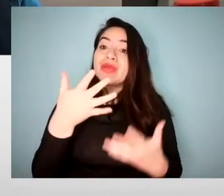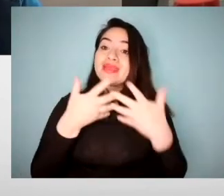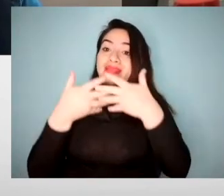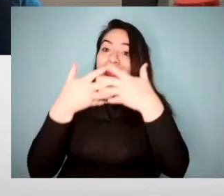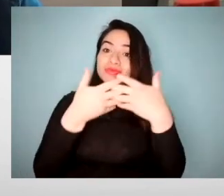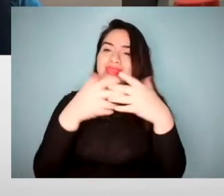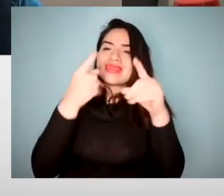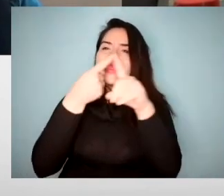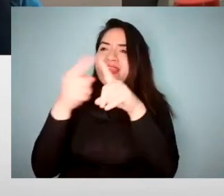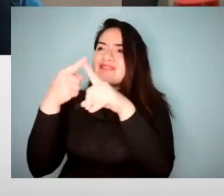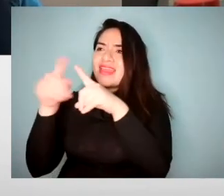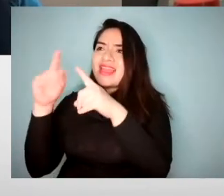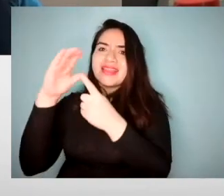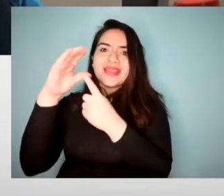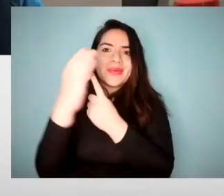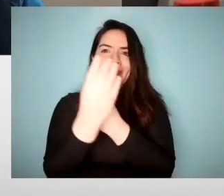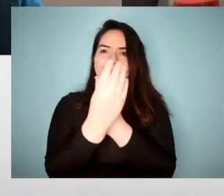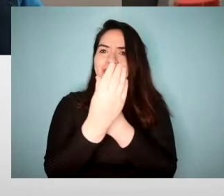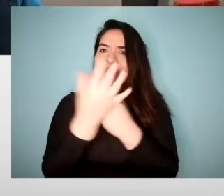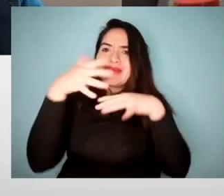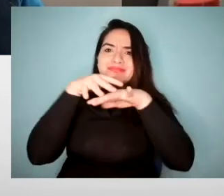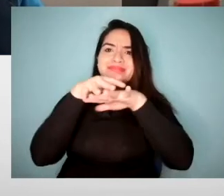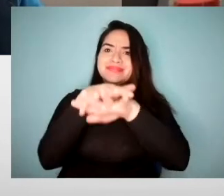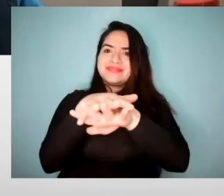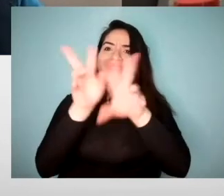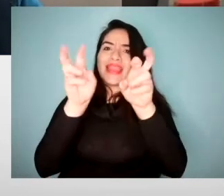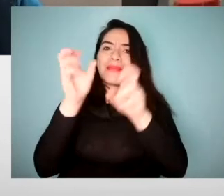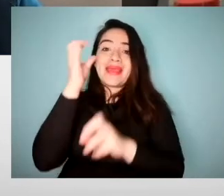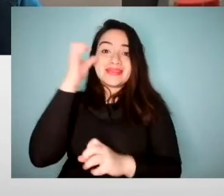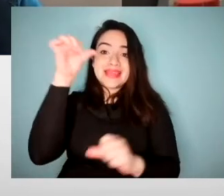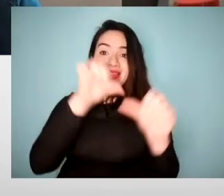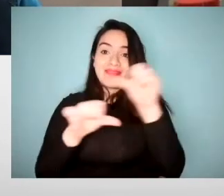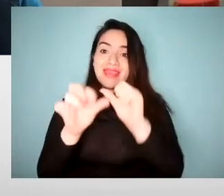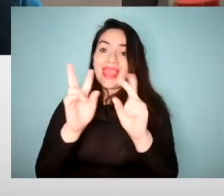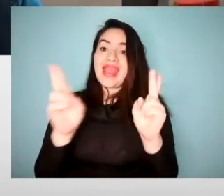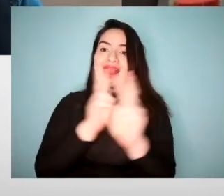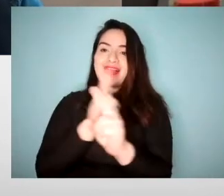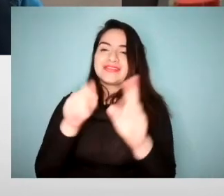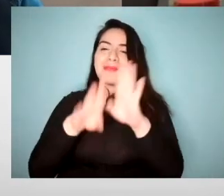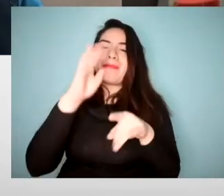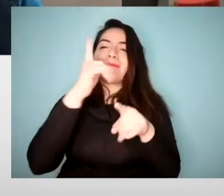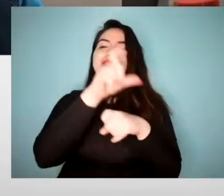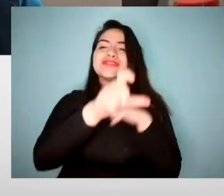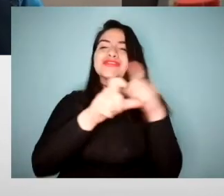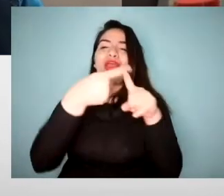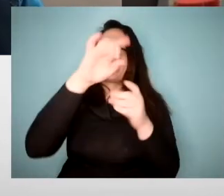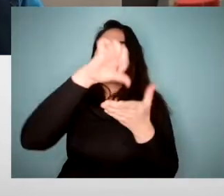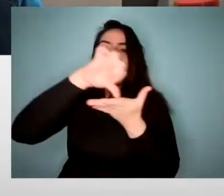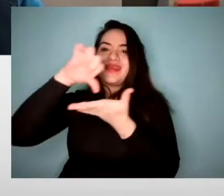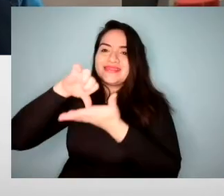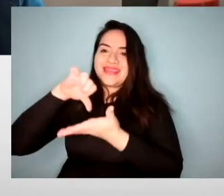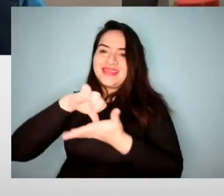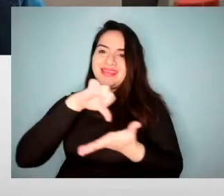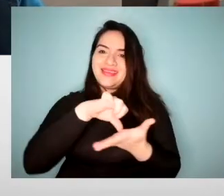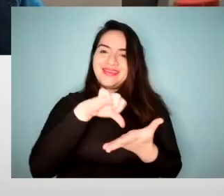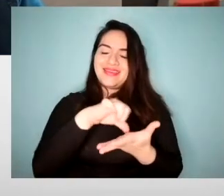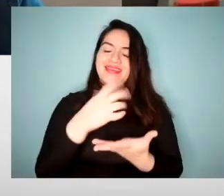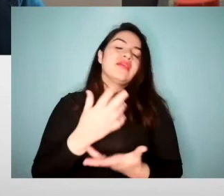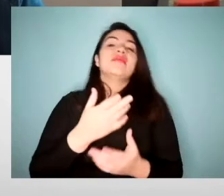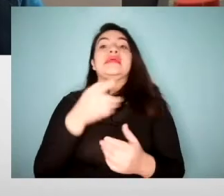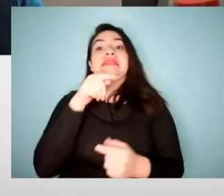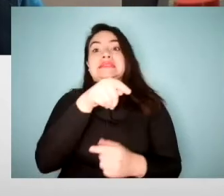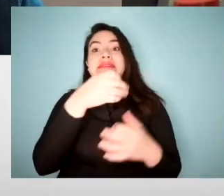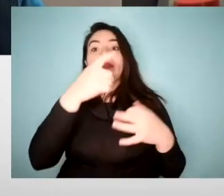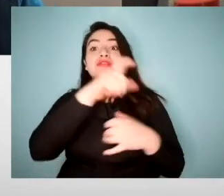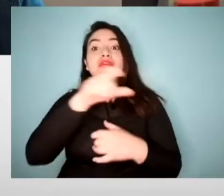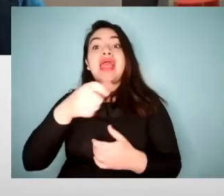multicultural. Y sobre todo en el área científica creo que te relacionas más con extranjeros que con nativos, entonces eso me hizo perder el miedo y sentir